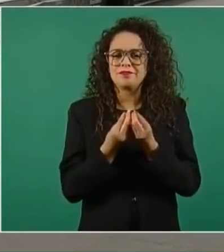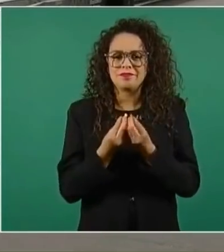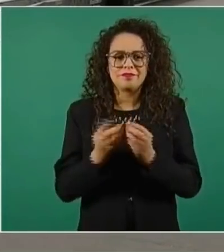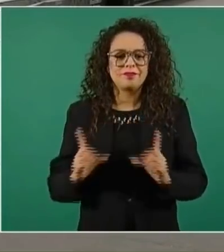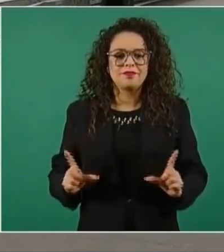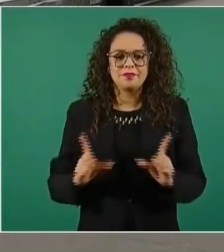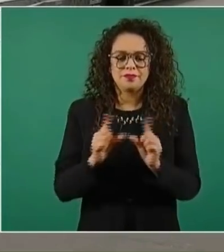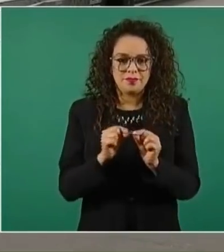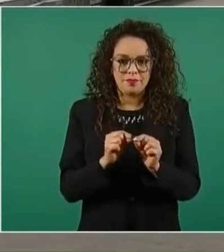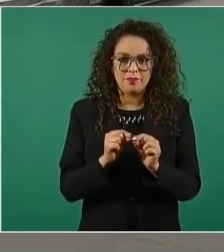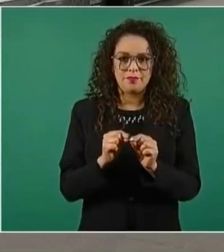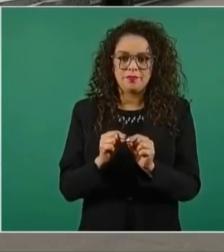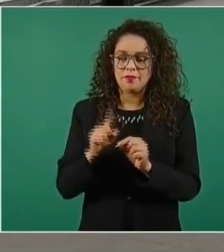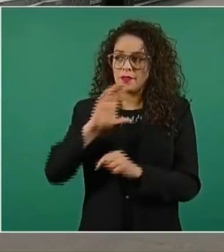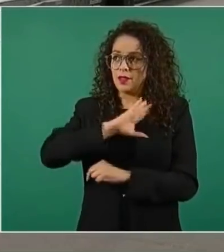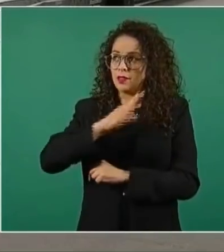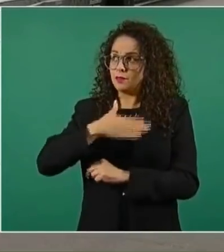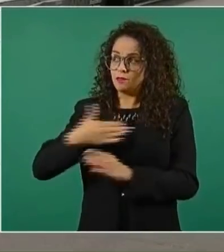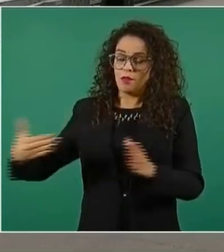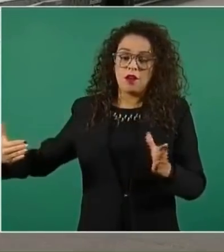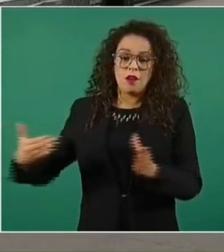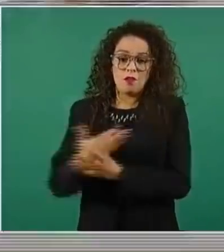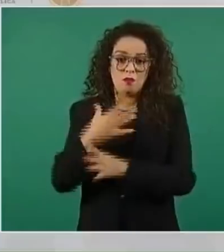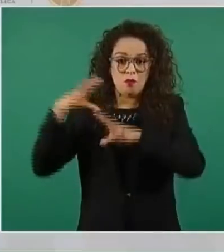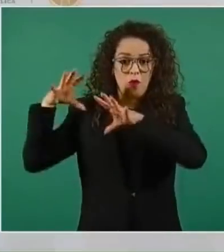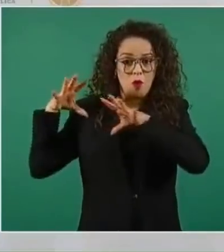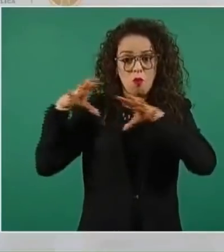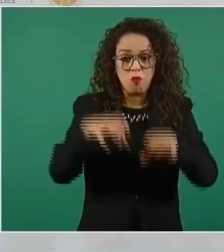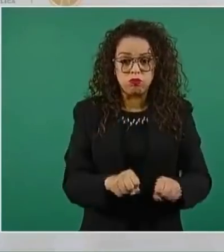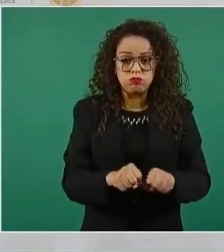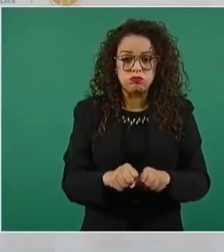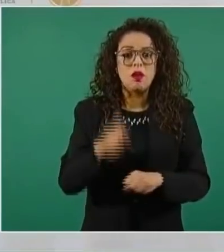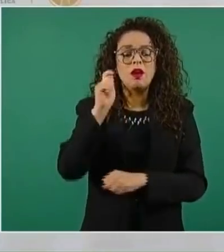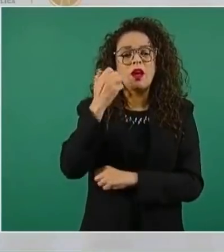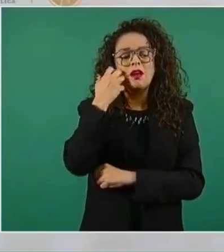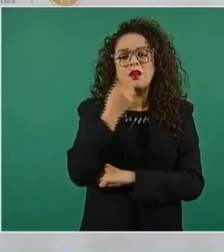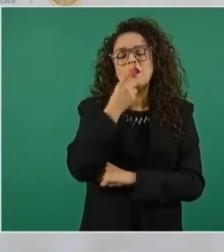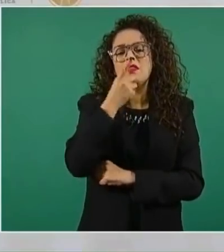la colonización son signos de atraso,